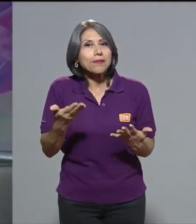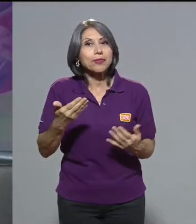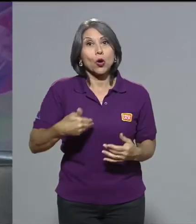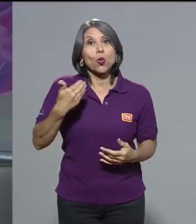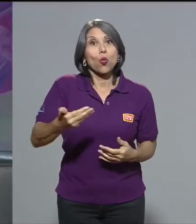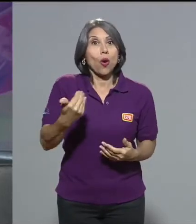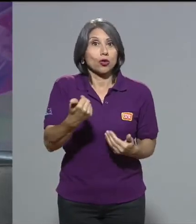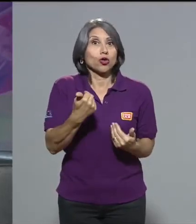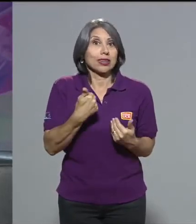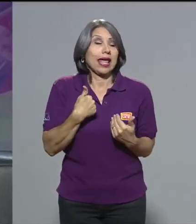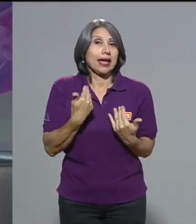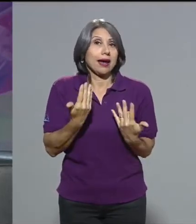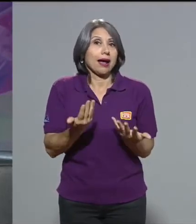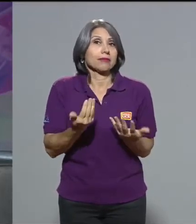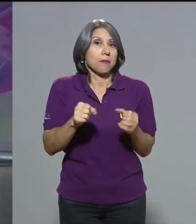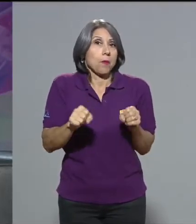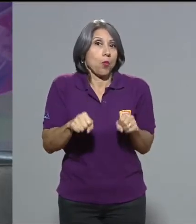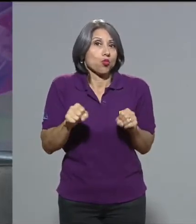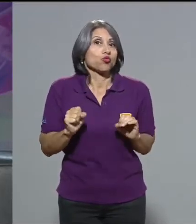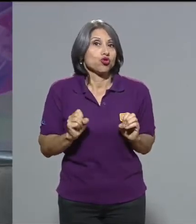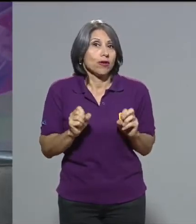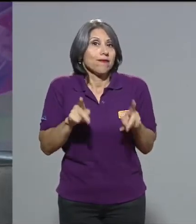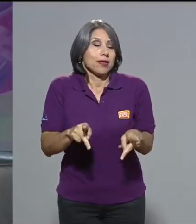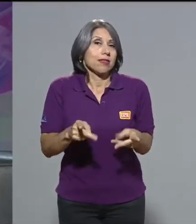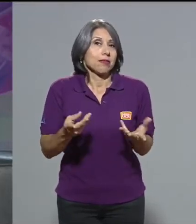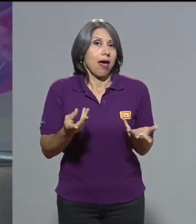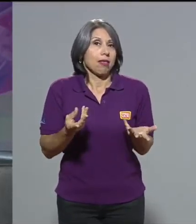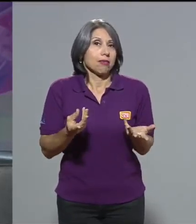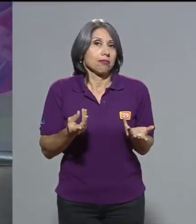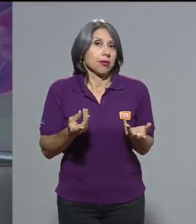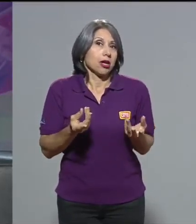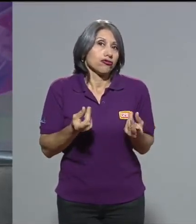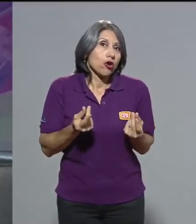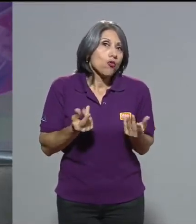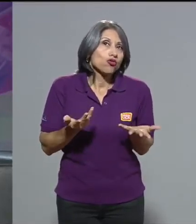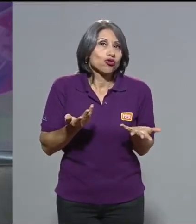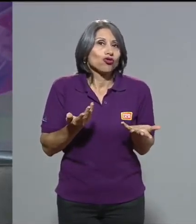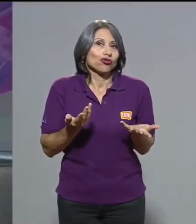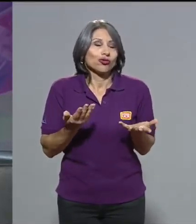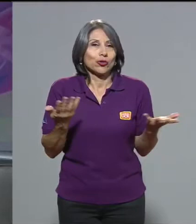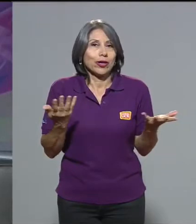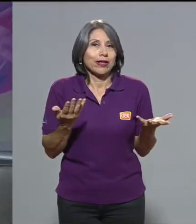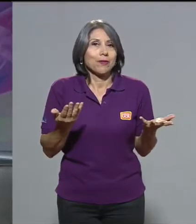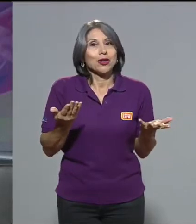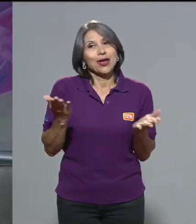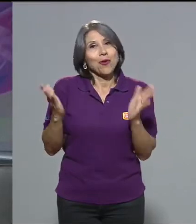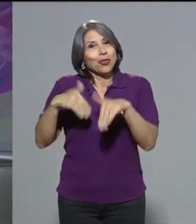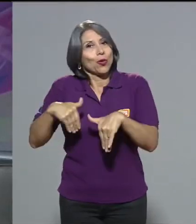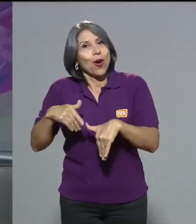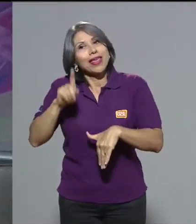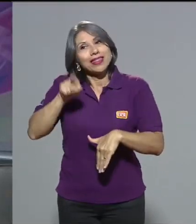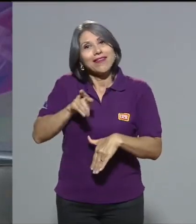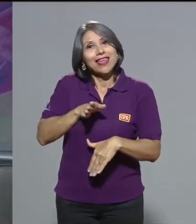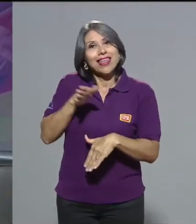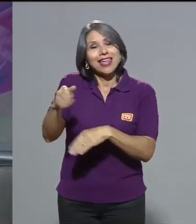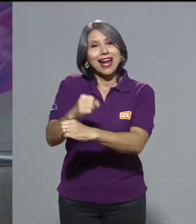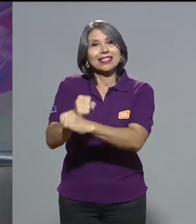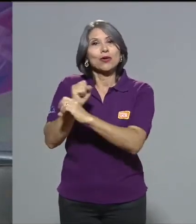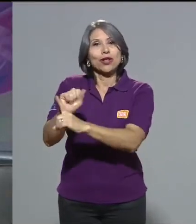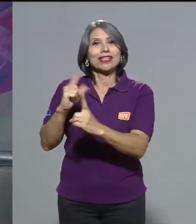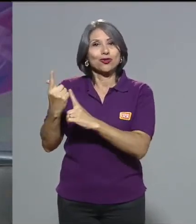recursos, ¿verdad? Porque eso también es importante, cuando no hay recursos, pues tenemos que ir a la Seguridad Social, que para mí es uno de los